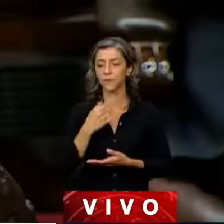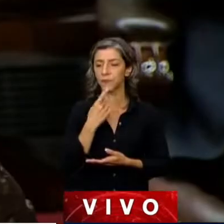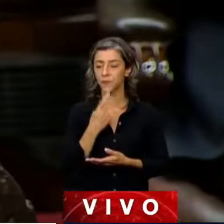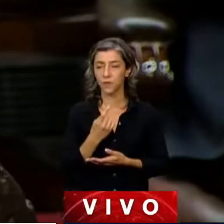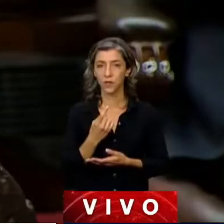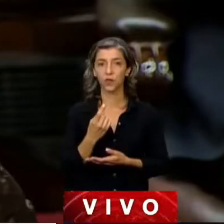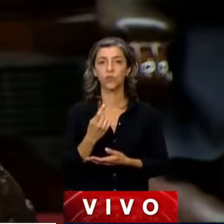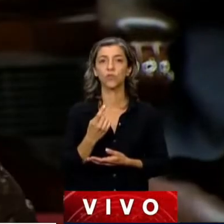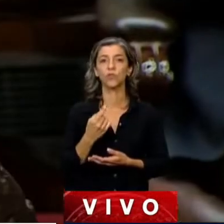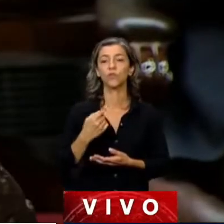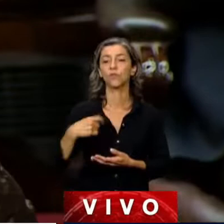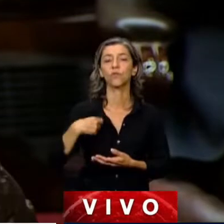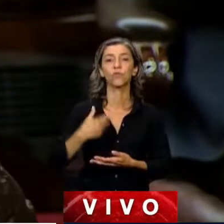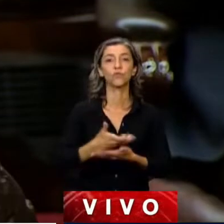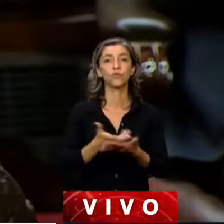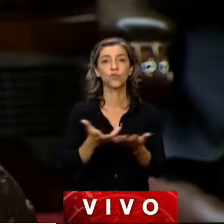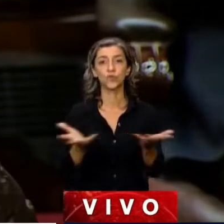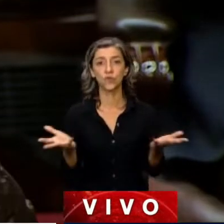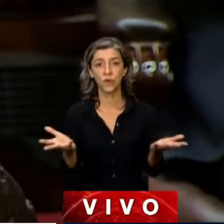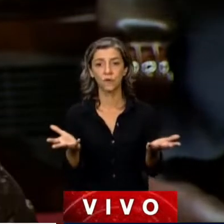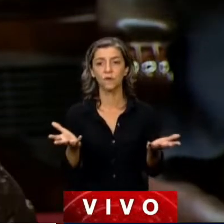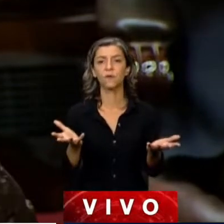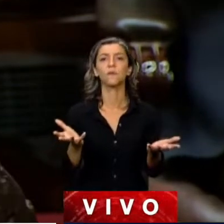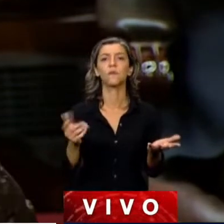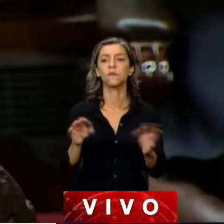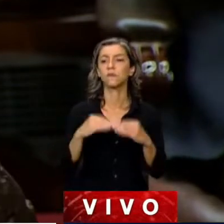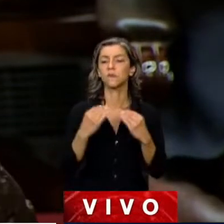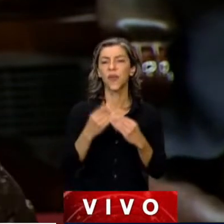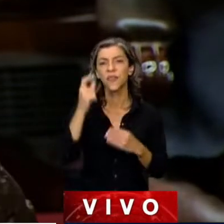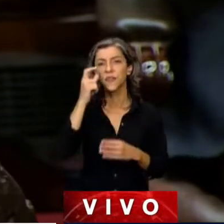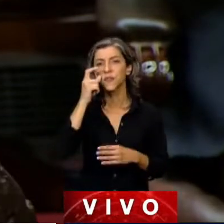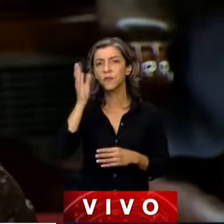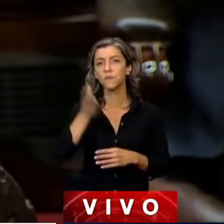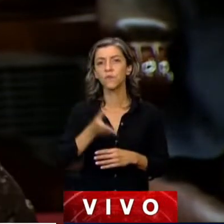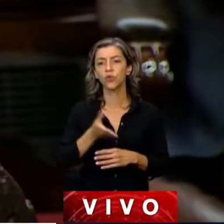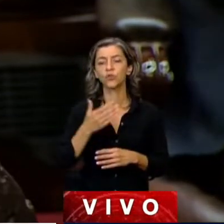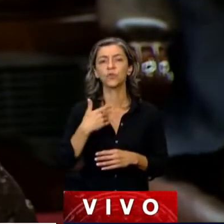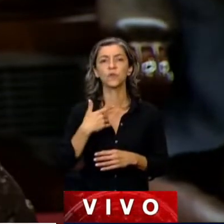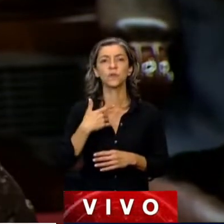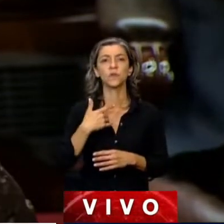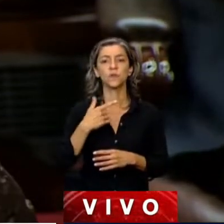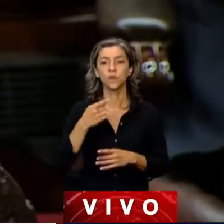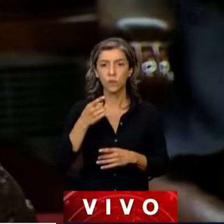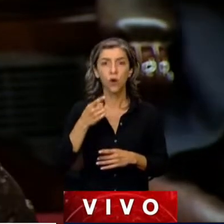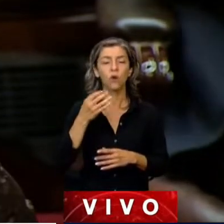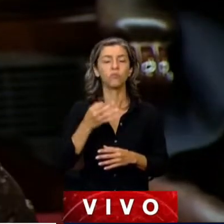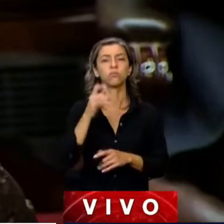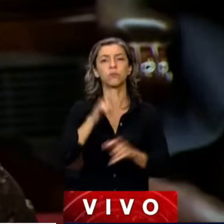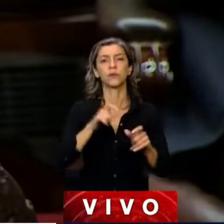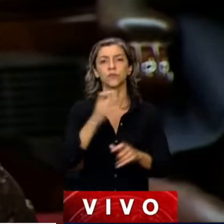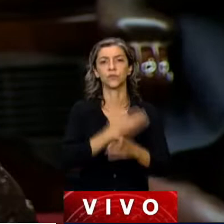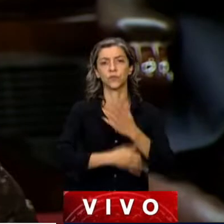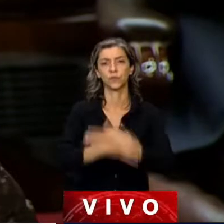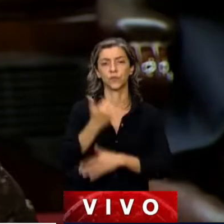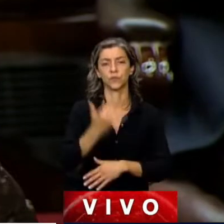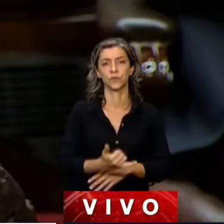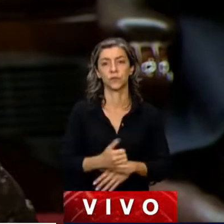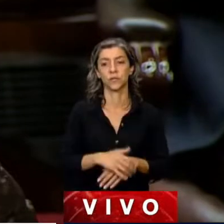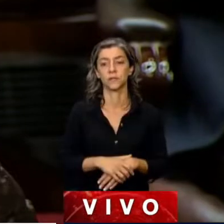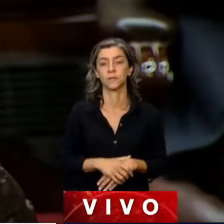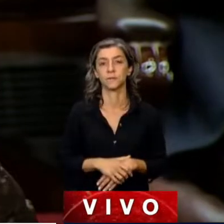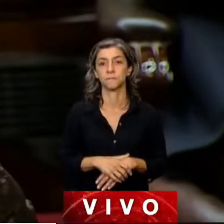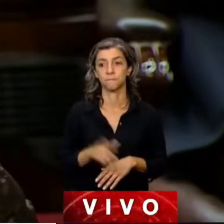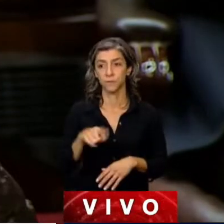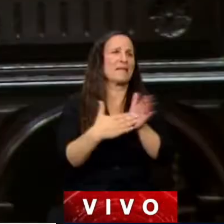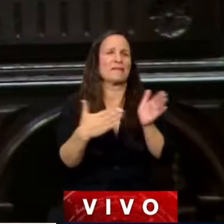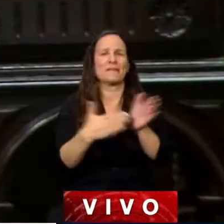de las personas con respecto al tratamiento automatizado de datos de carácter personal que fue suscripto en la ciudad francesa de